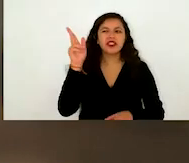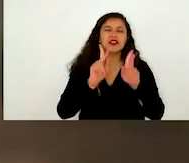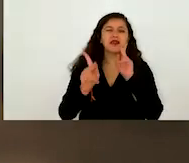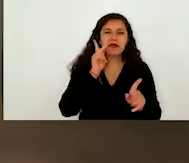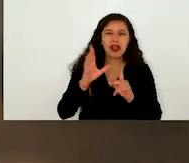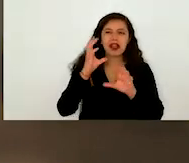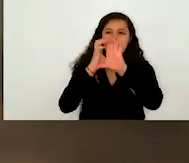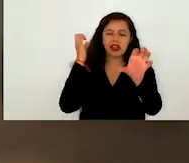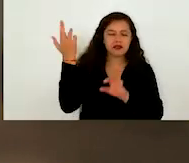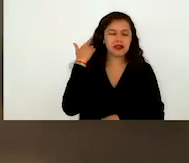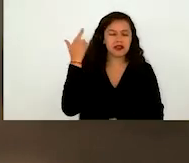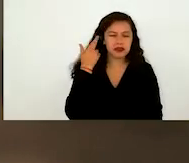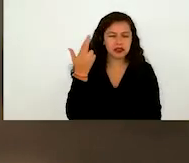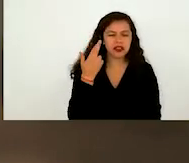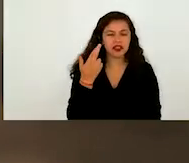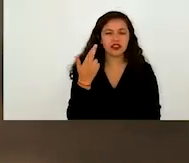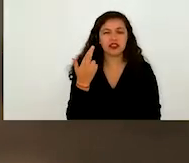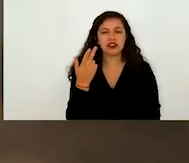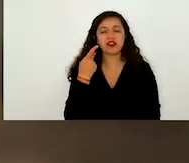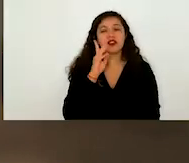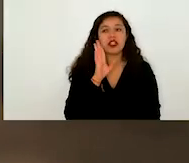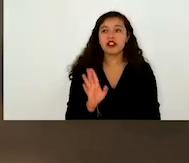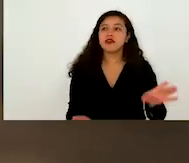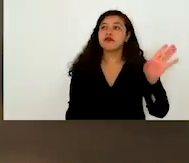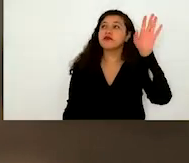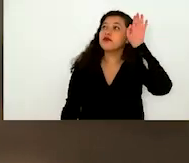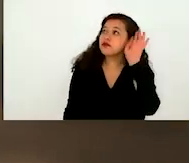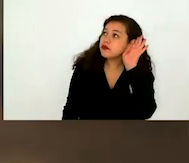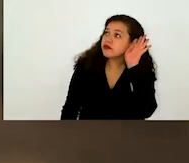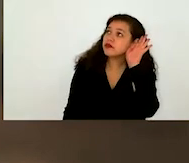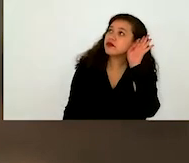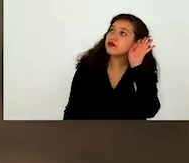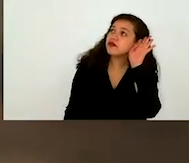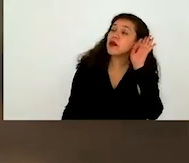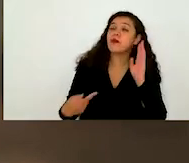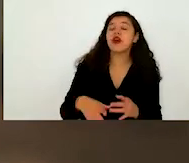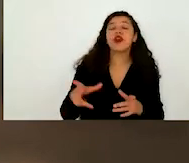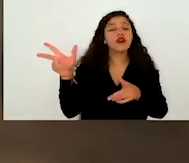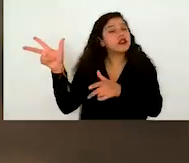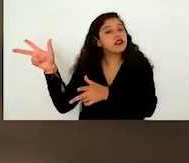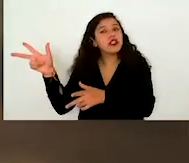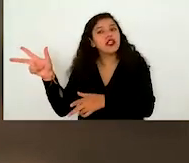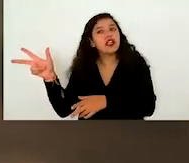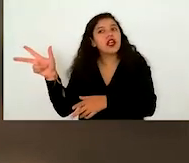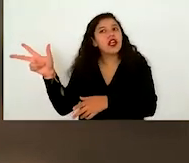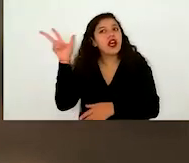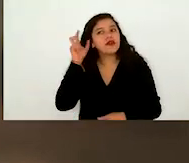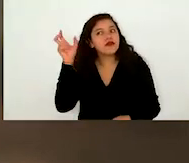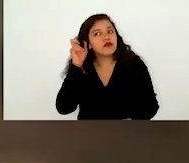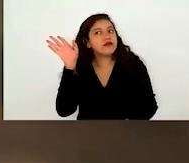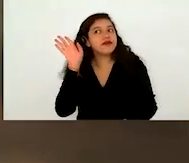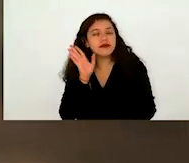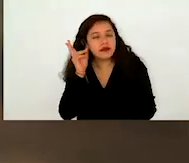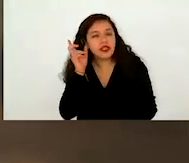oyen gritos están oyendo y escuchar es con la atención que produjo